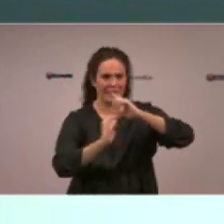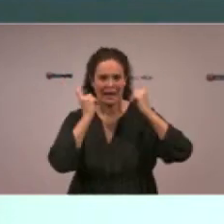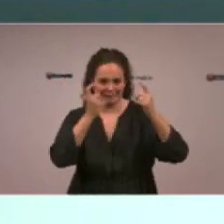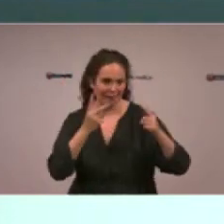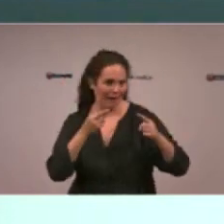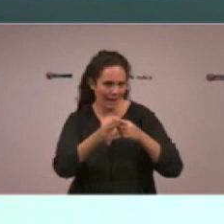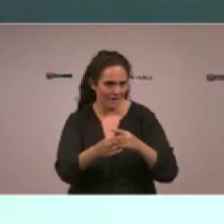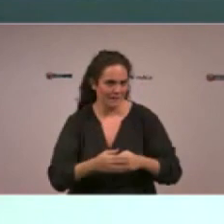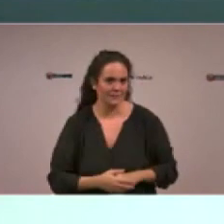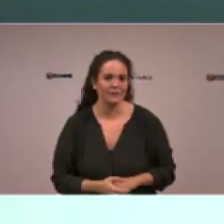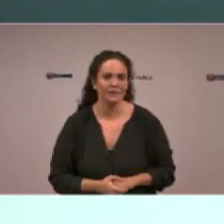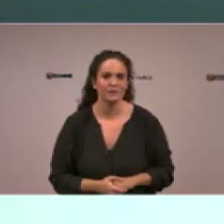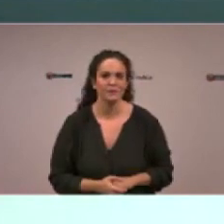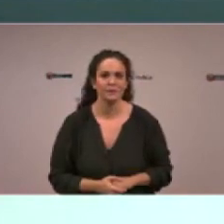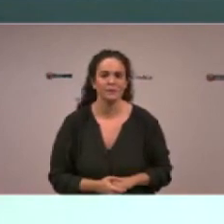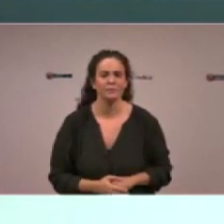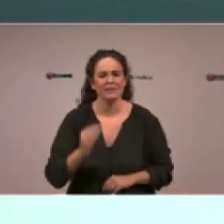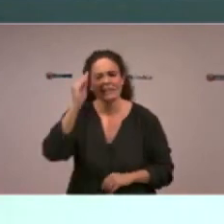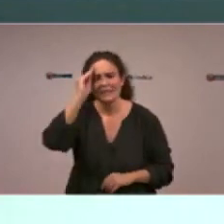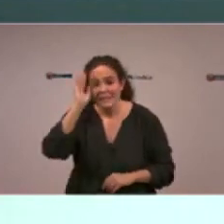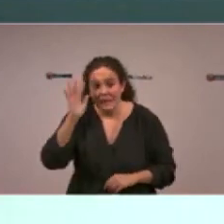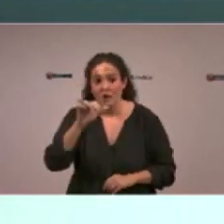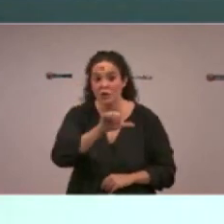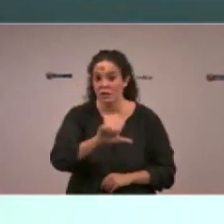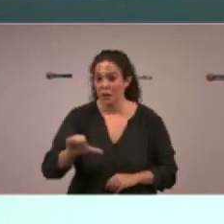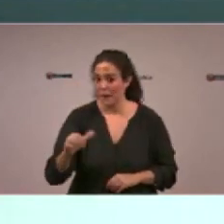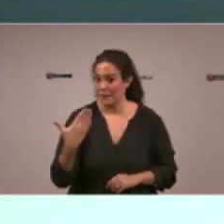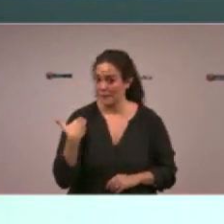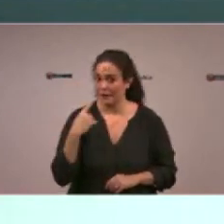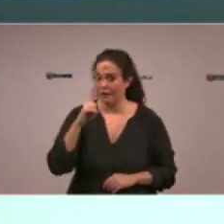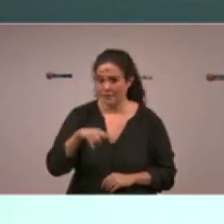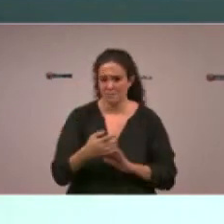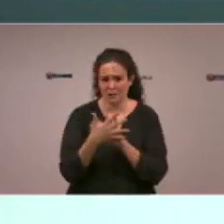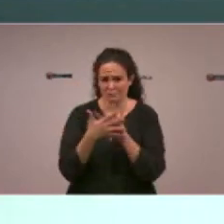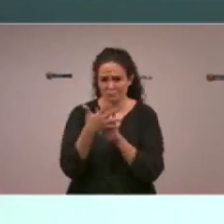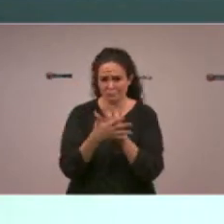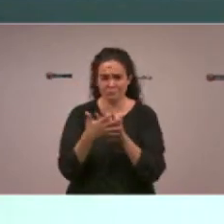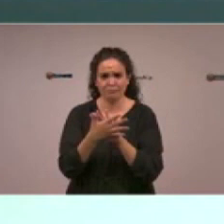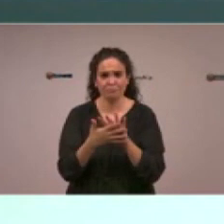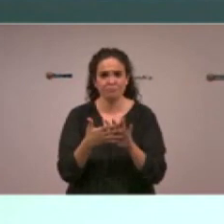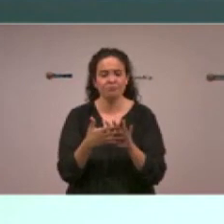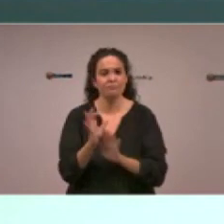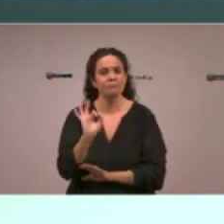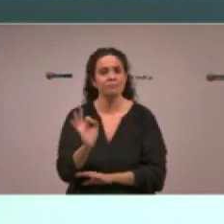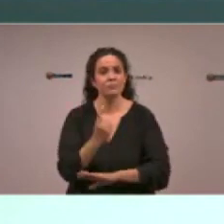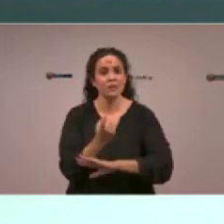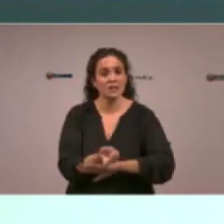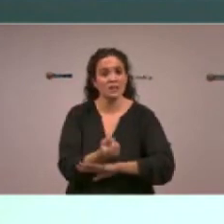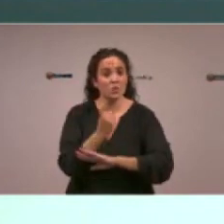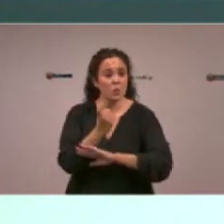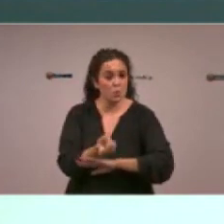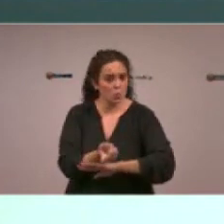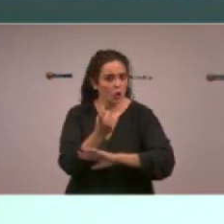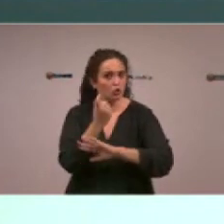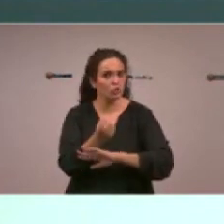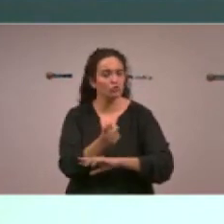actividad. Creo que lo comentaba la pasada semana también, es importante señalar que en la actividad en un puerto, además de la estiba, se encuentra